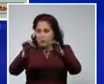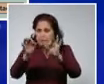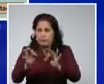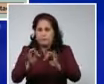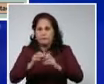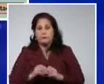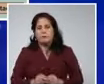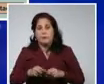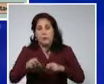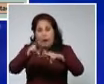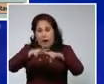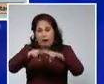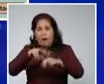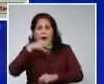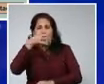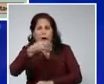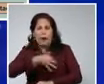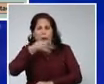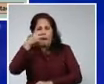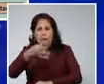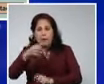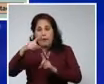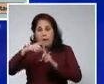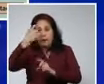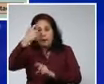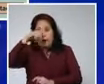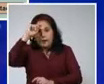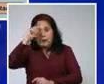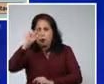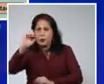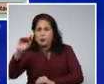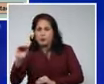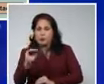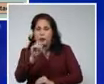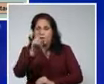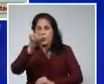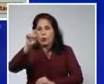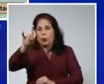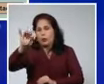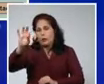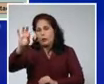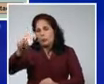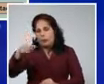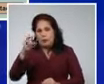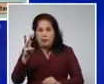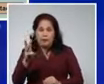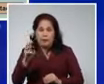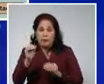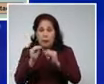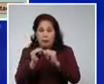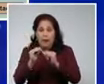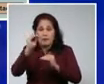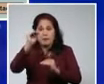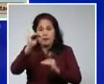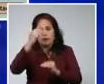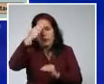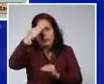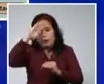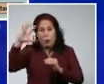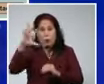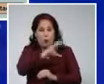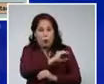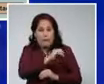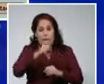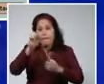La Habana, como yo dije, una tasa inferior, 298,3, pero la más alta de Cuba.